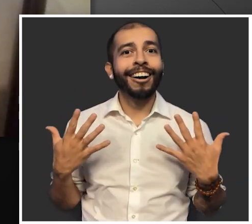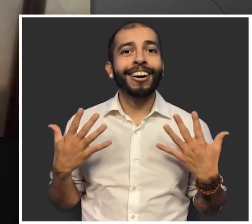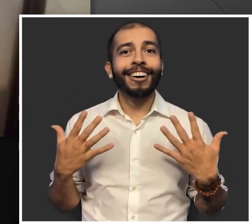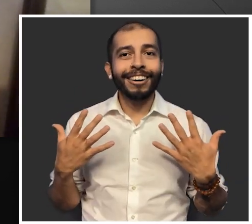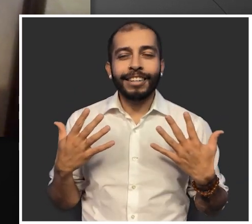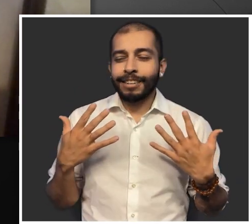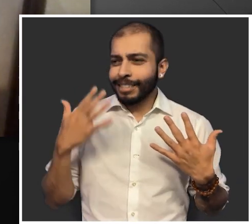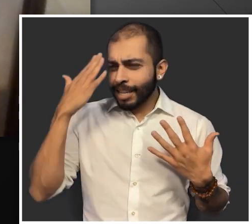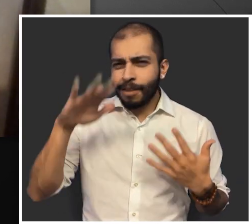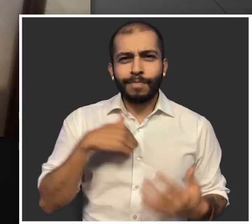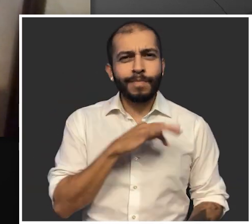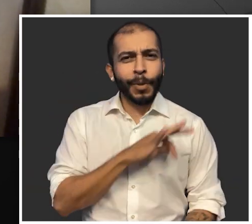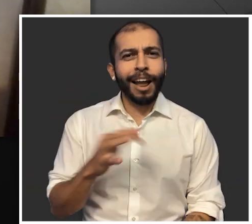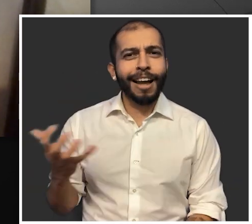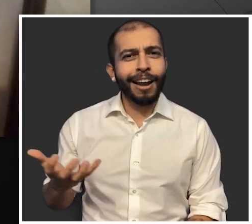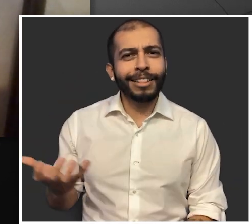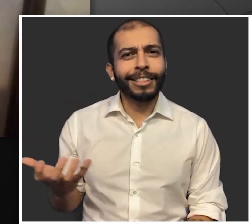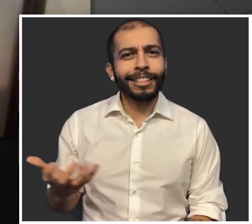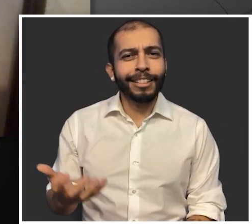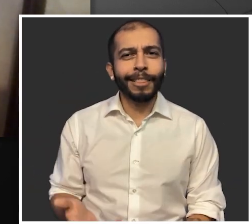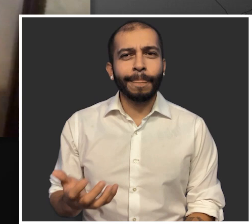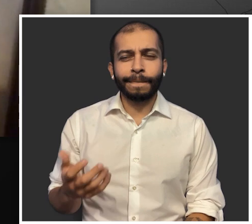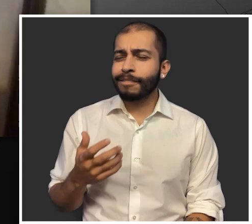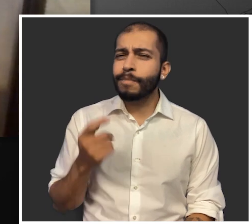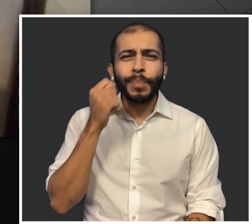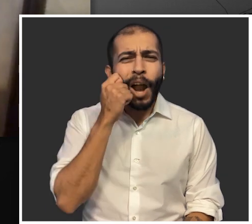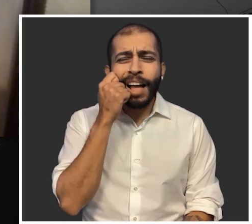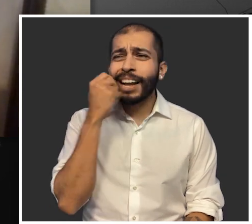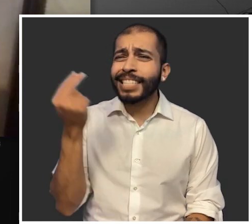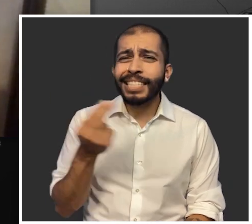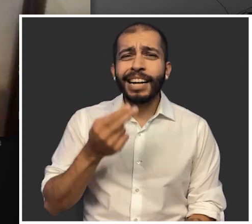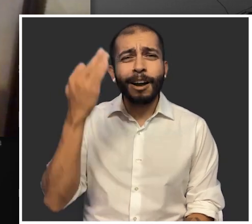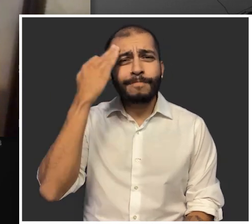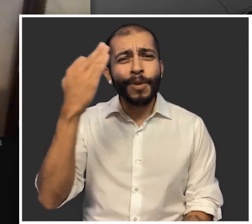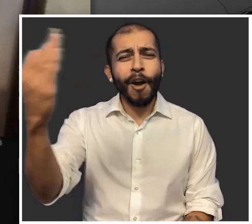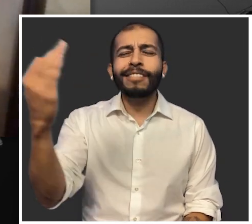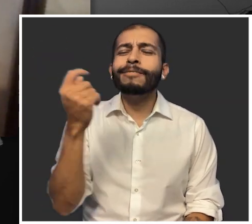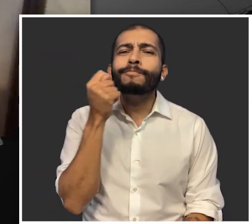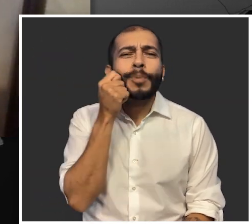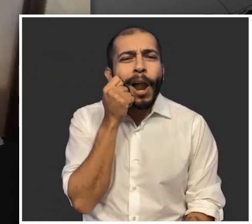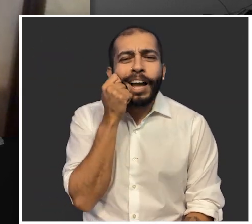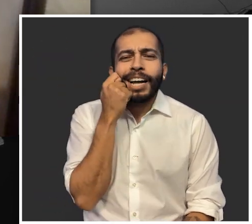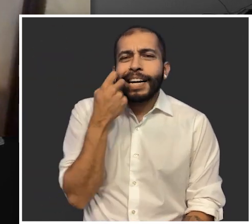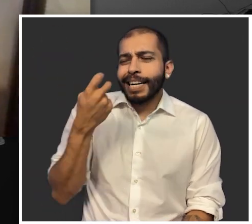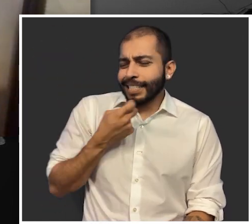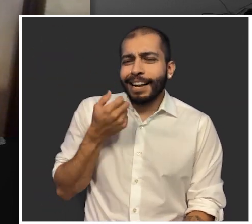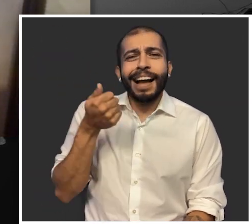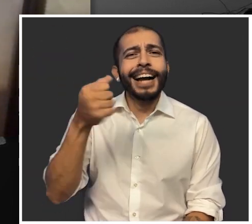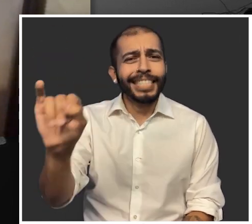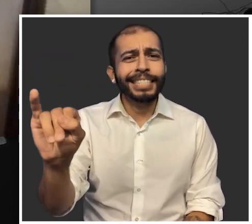parte de aumentar tu autoestima para saber que puedes lograrlo. Que tal vez te lleve más